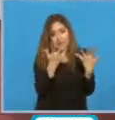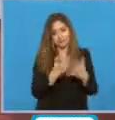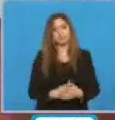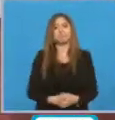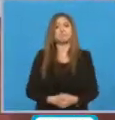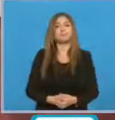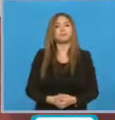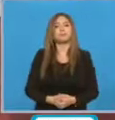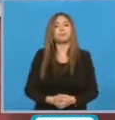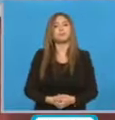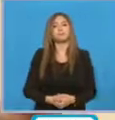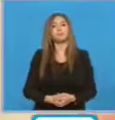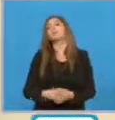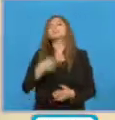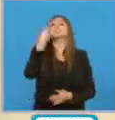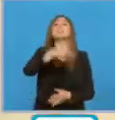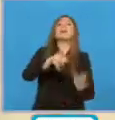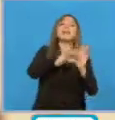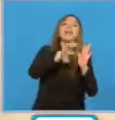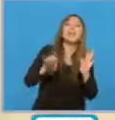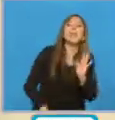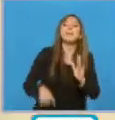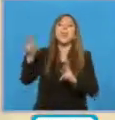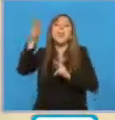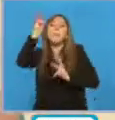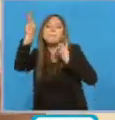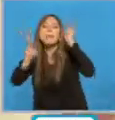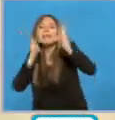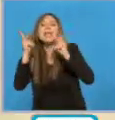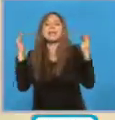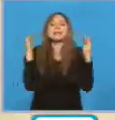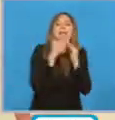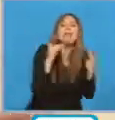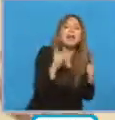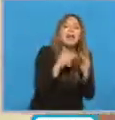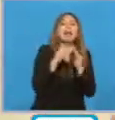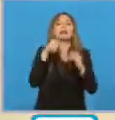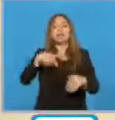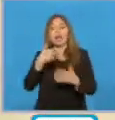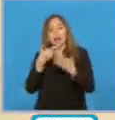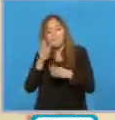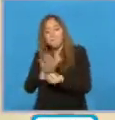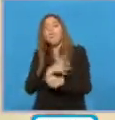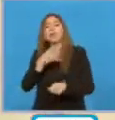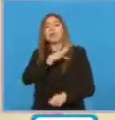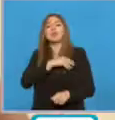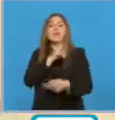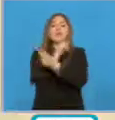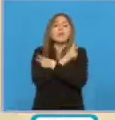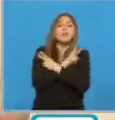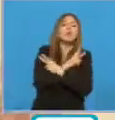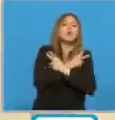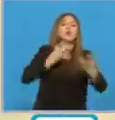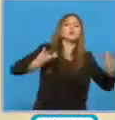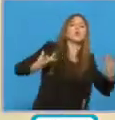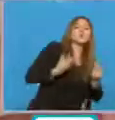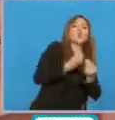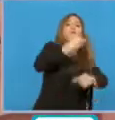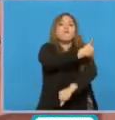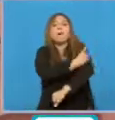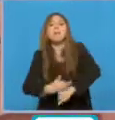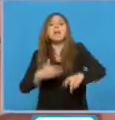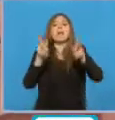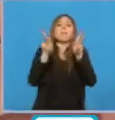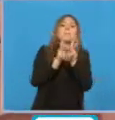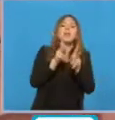momento, ¿no? Estás en una casa, ahora son vacaciones, se promueve más como este tipo de convivencia entre la familia, Los primos, ¿no? los